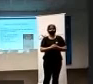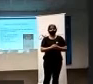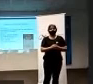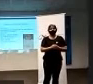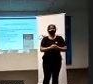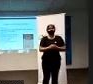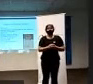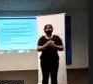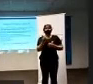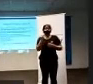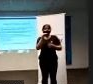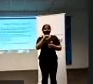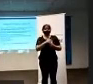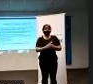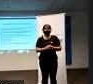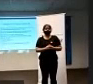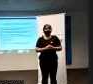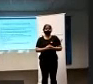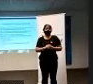preservantes. Siguiente.